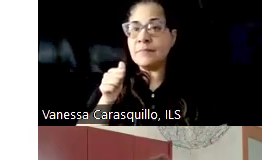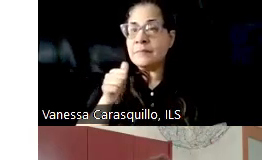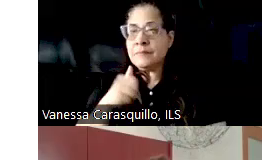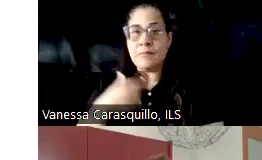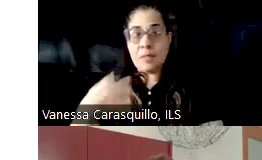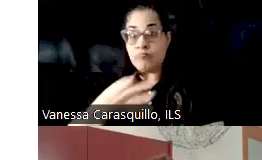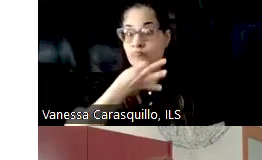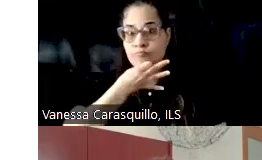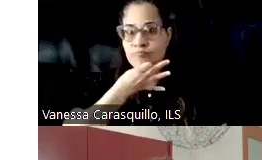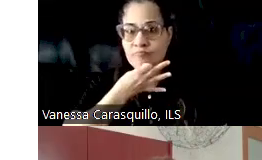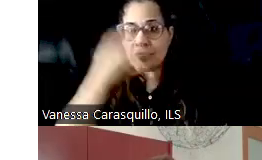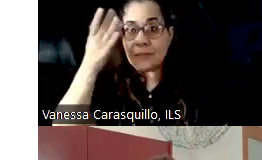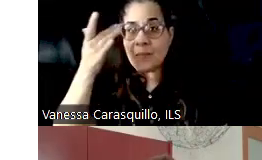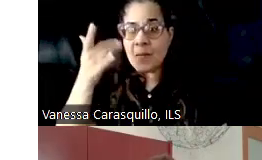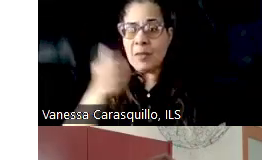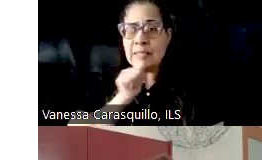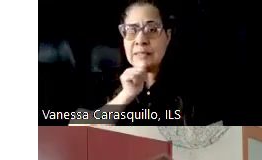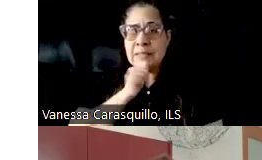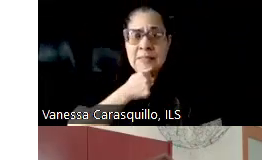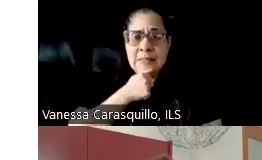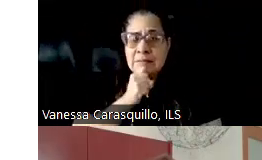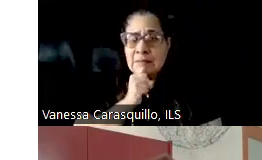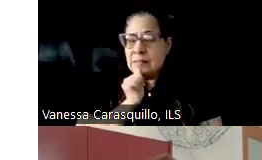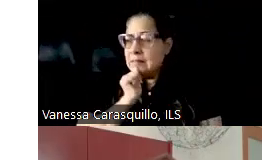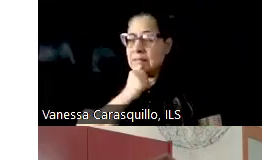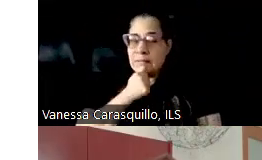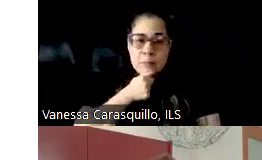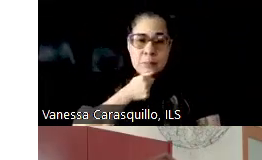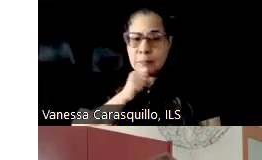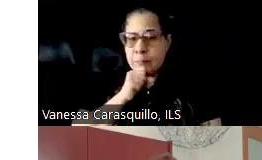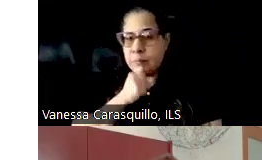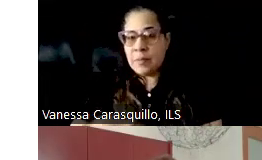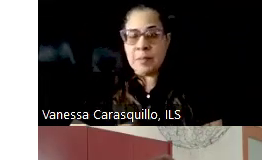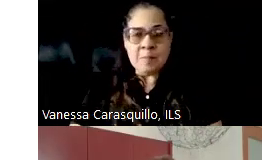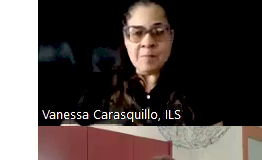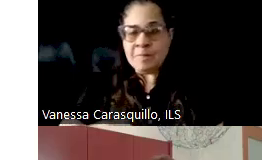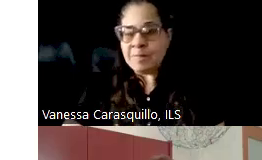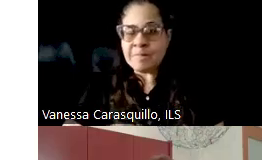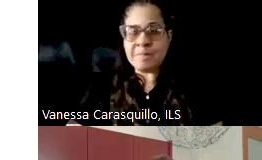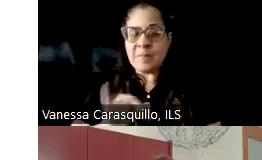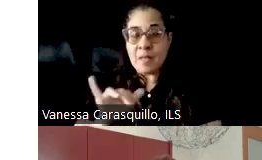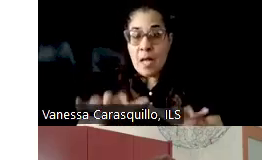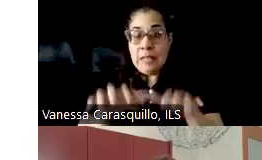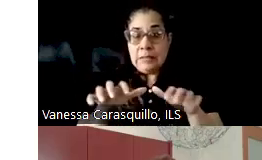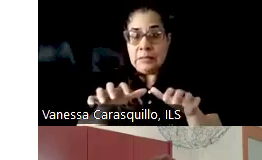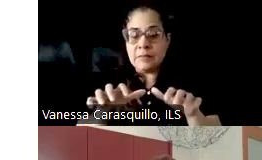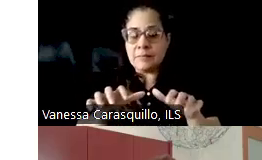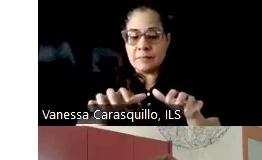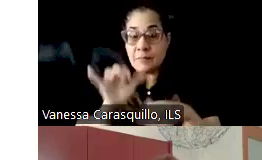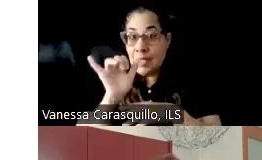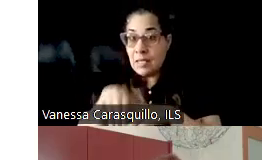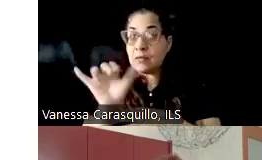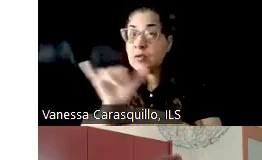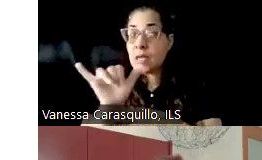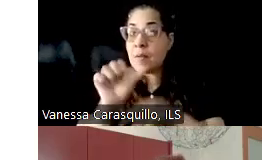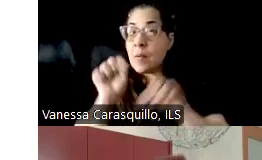a esto, porque la angustia que genera en él o en ella es paralizante. Así que eso también puede ser